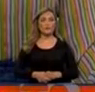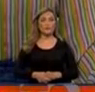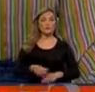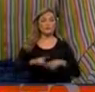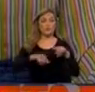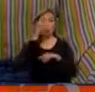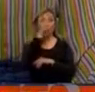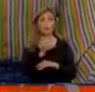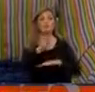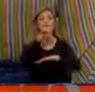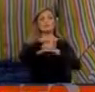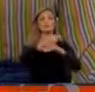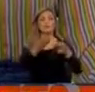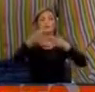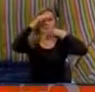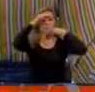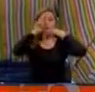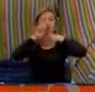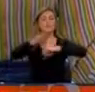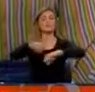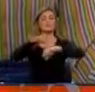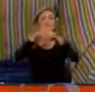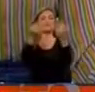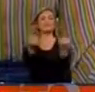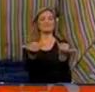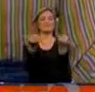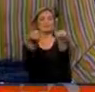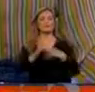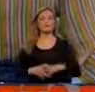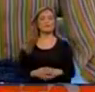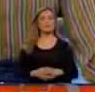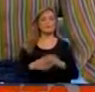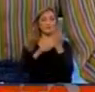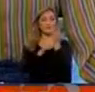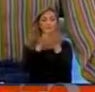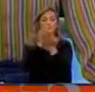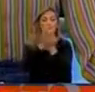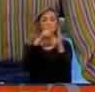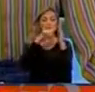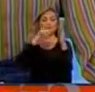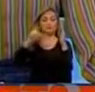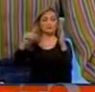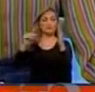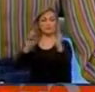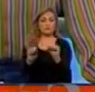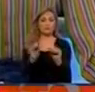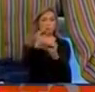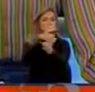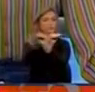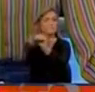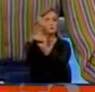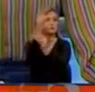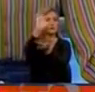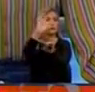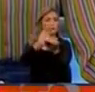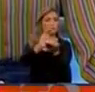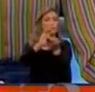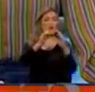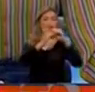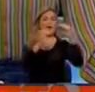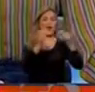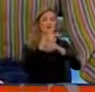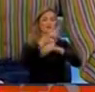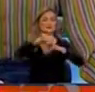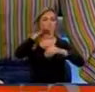¿Qué tal, amigos? Buenas tardes, bienvenidos a las noticias de hoy. Todavía el Ministerio de Economía y Finanzas no ha realizado la asignación presupuestaria que fue ofrecida